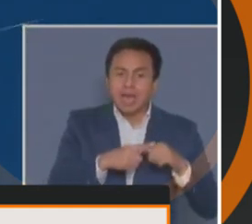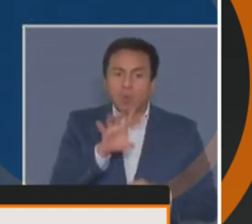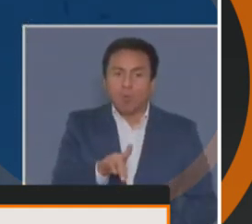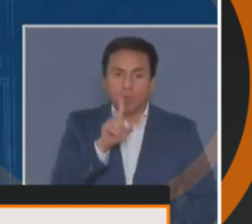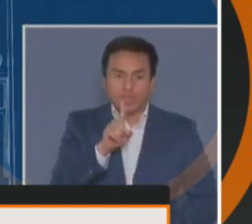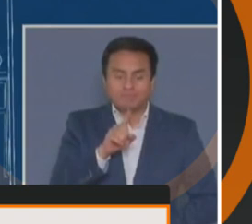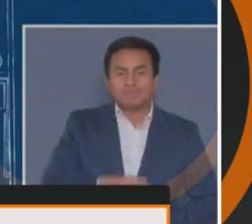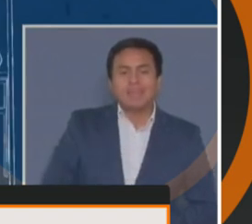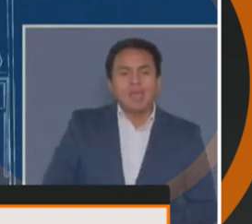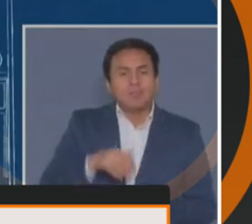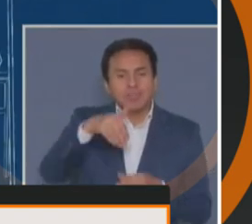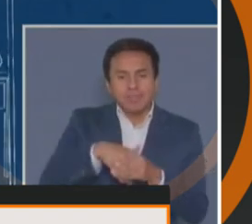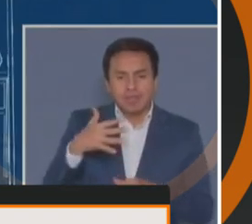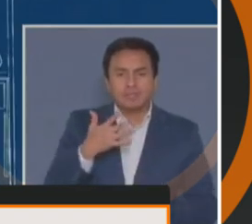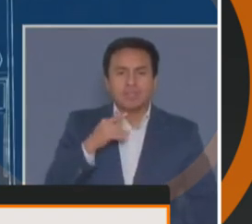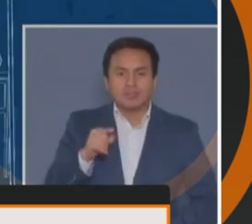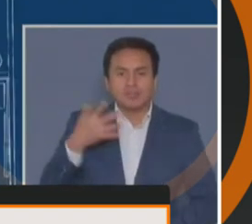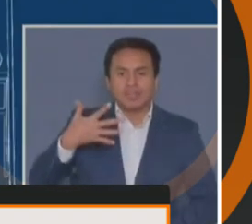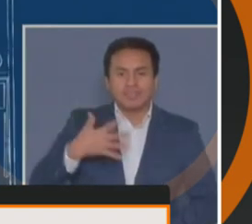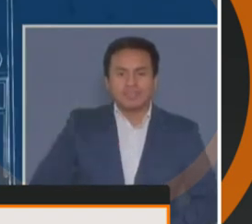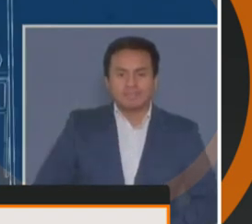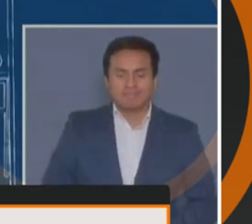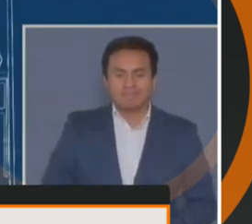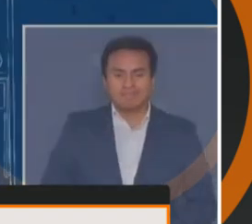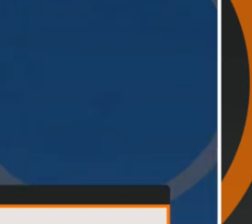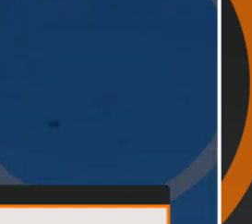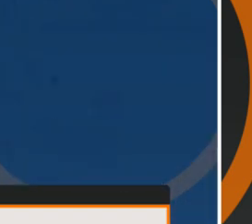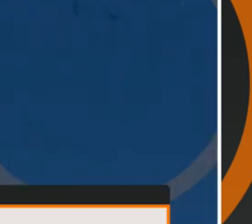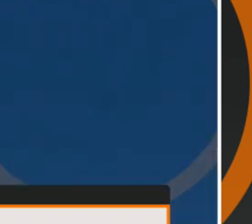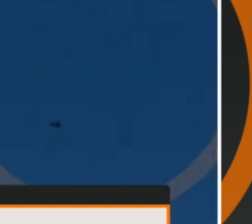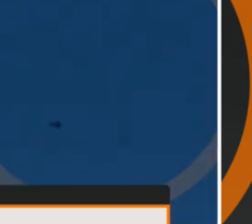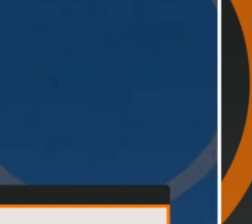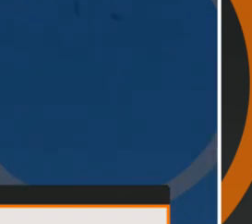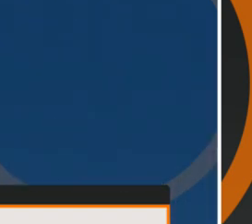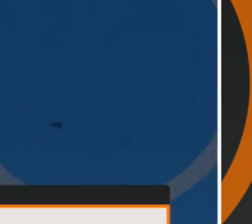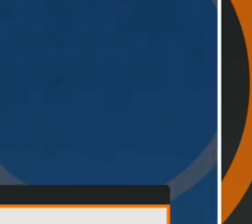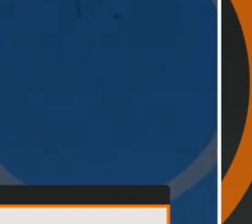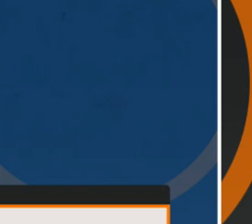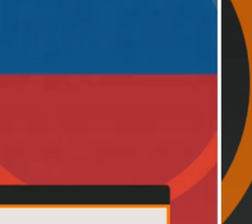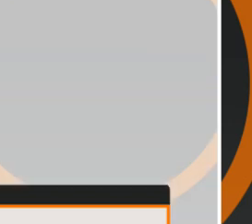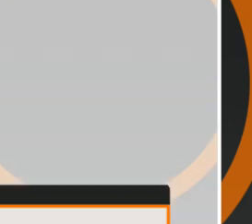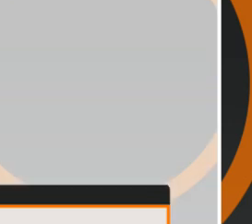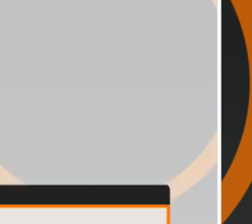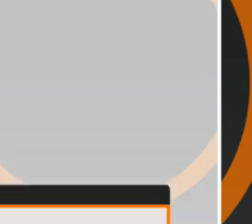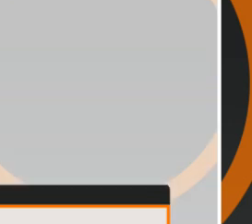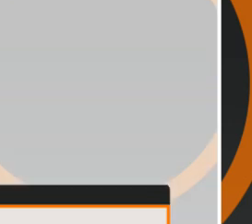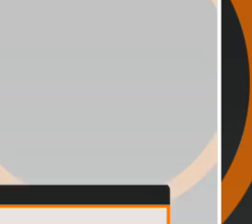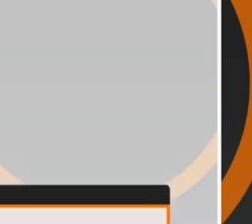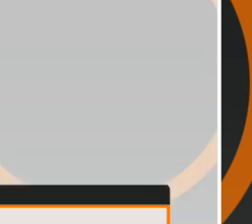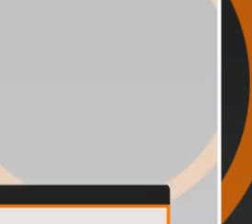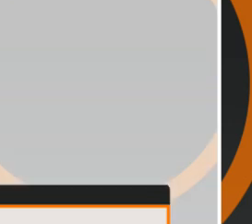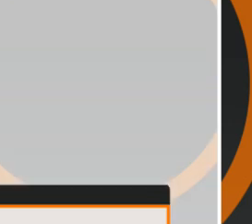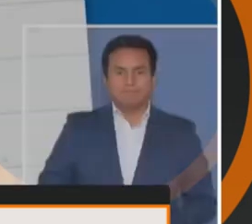de 1980 después bueno ustedes saben todo lo que pasó con la dictadura militar miles de Muertos